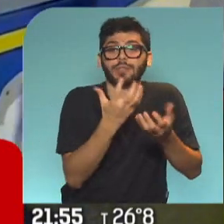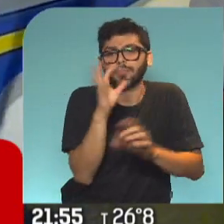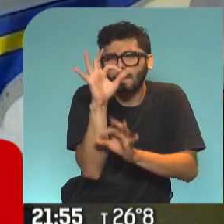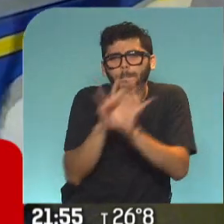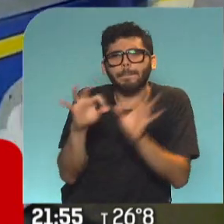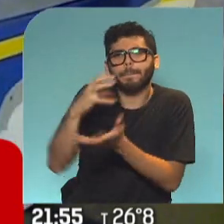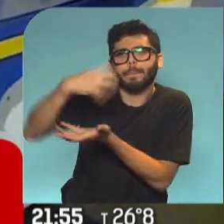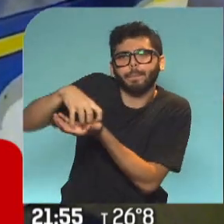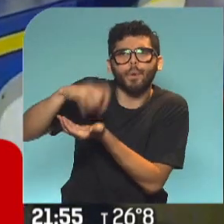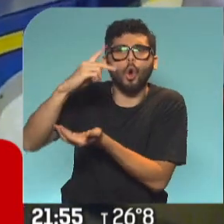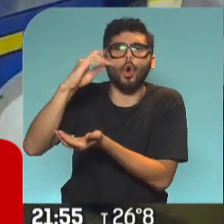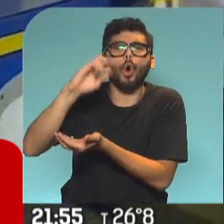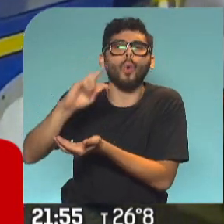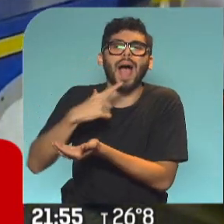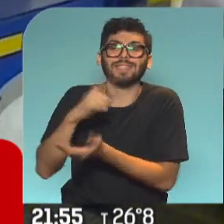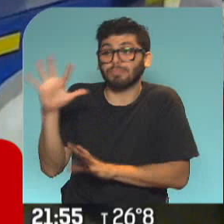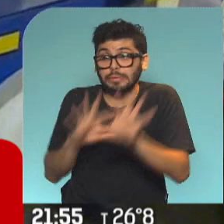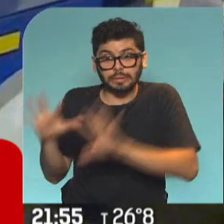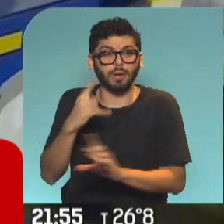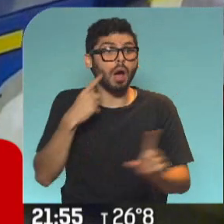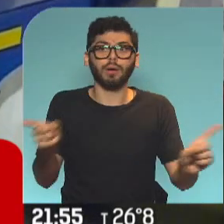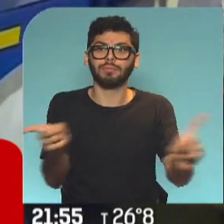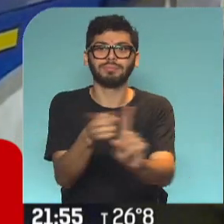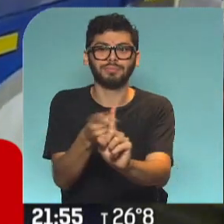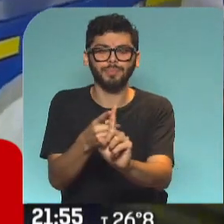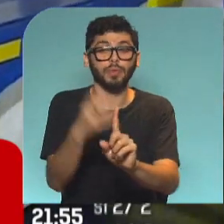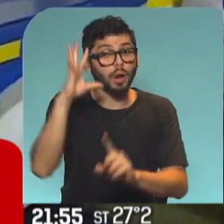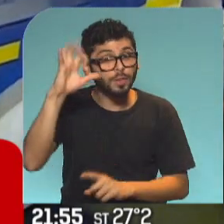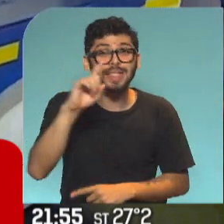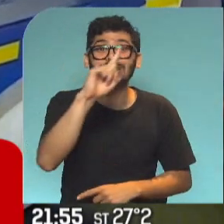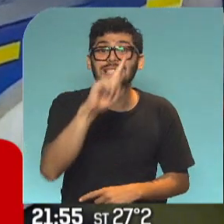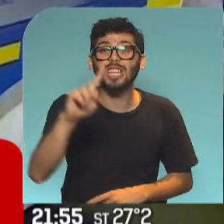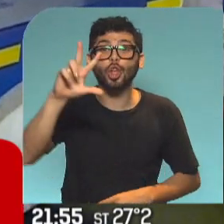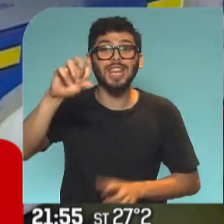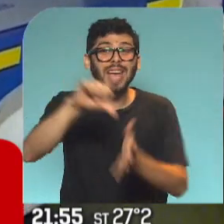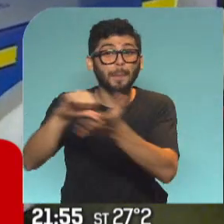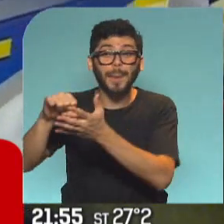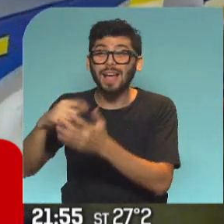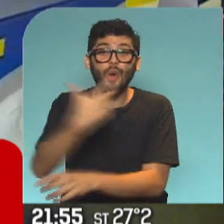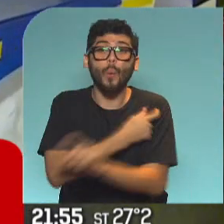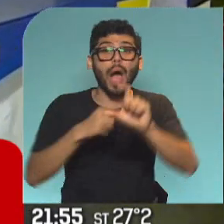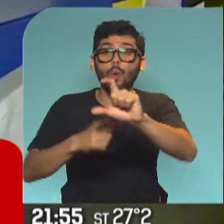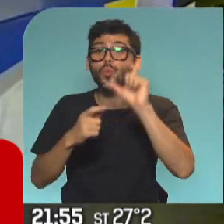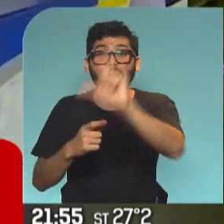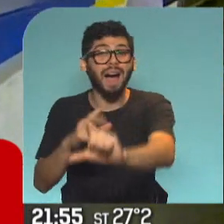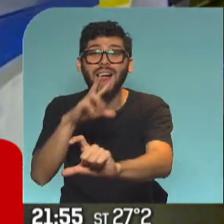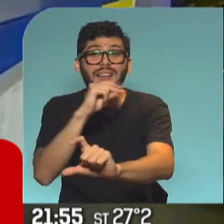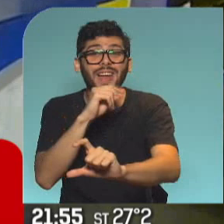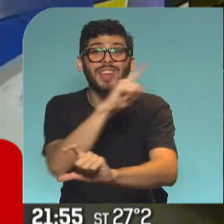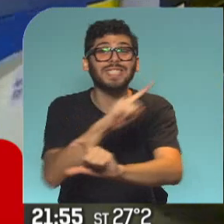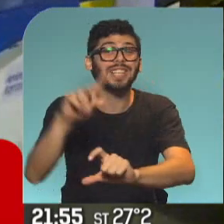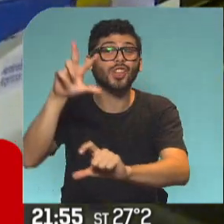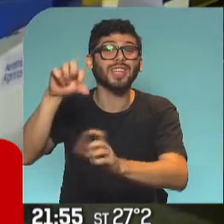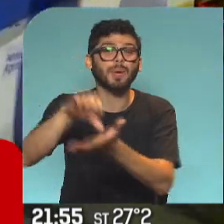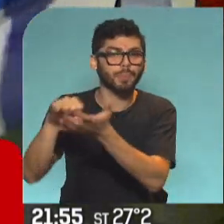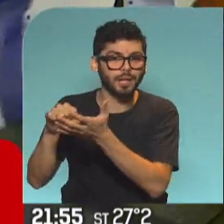a un informe, más de 130 países, reiteramos, no recibieron todavía una sola dosis de la vacuna. Pienso en la experiencia de los empleados